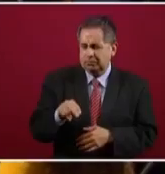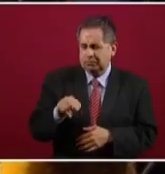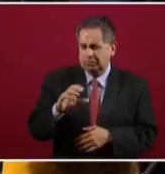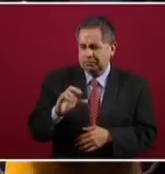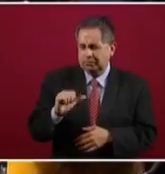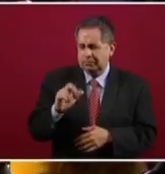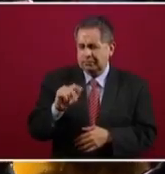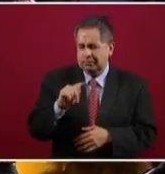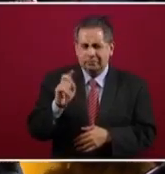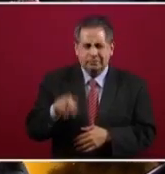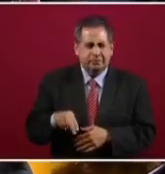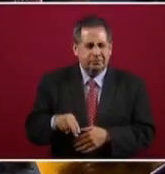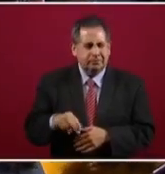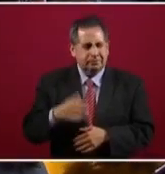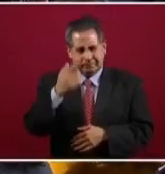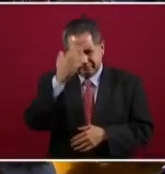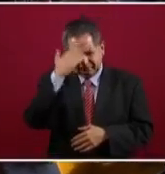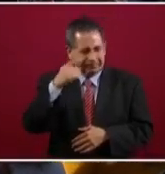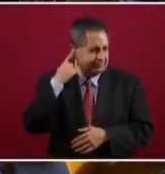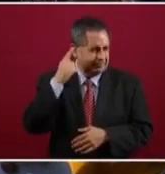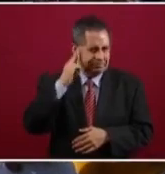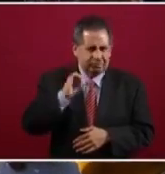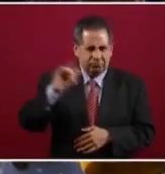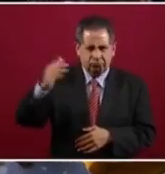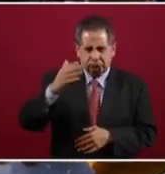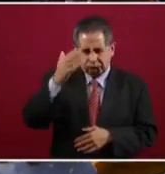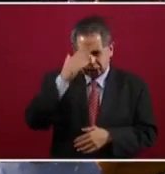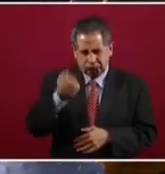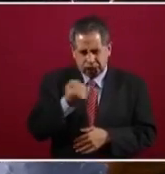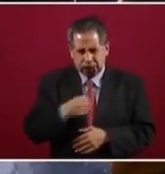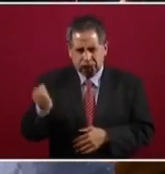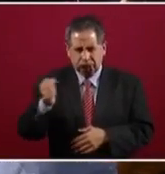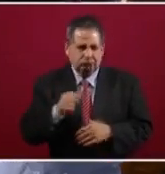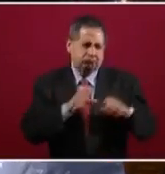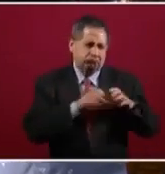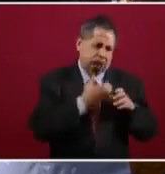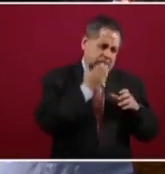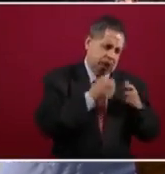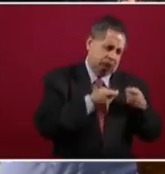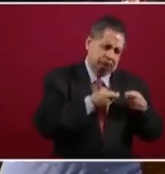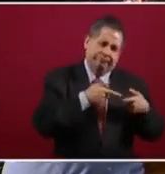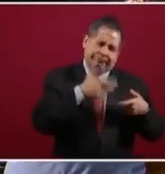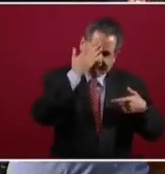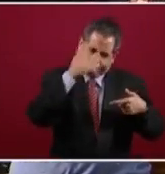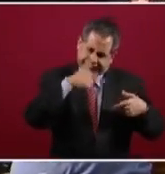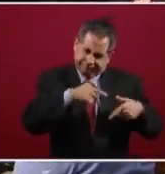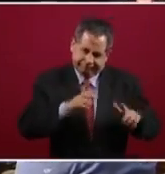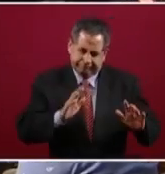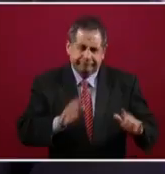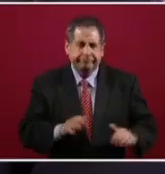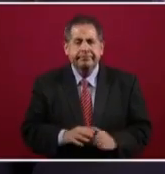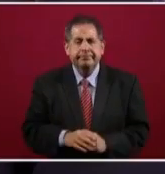que tiene fama de buen técnico para los conservadores, desde luego.